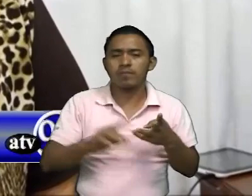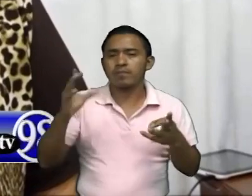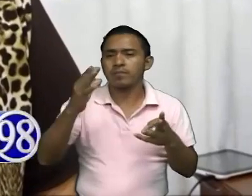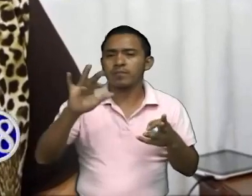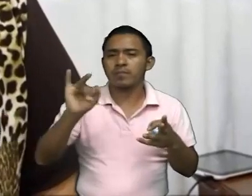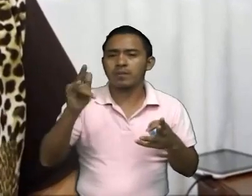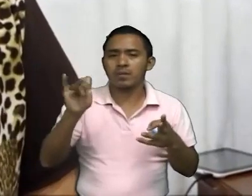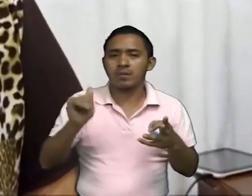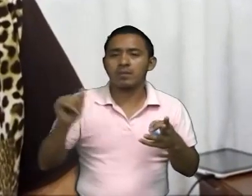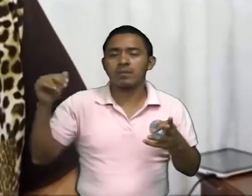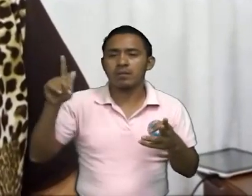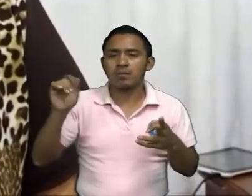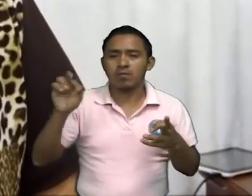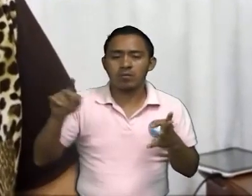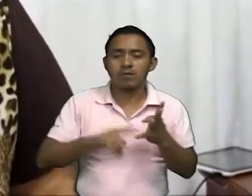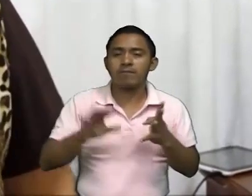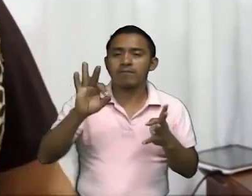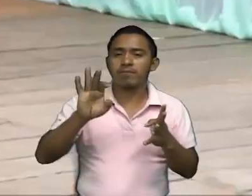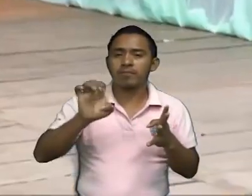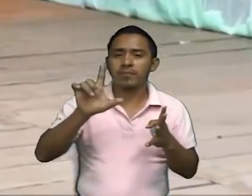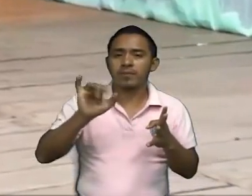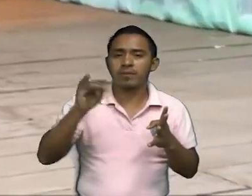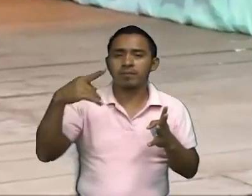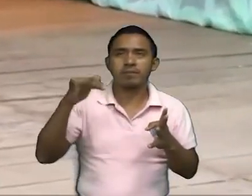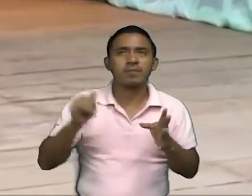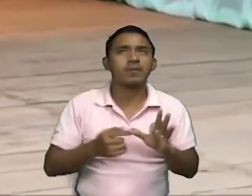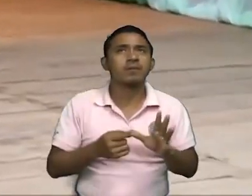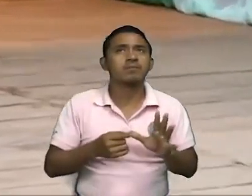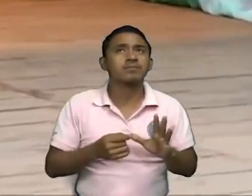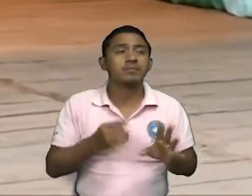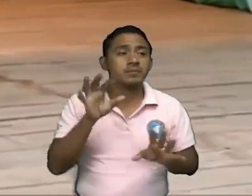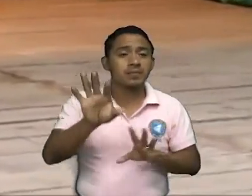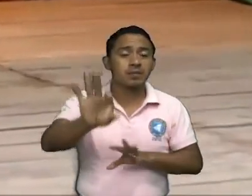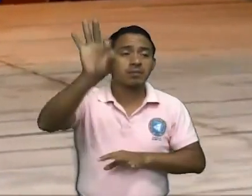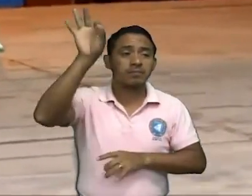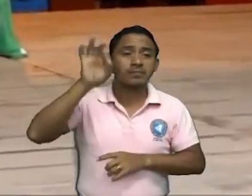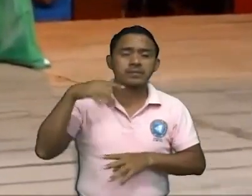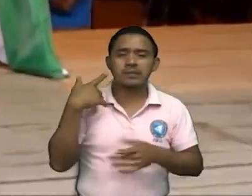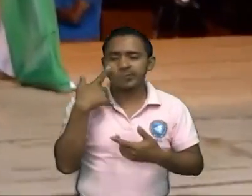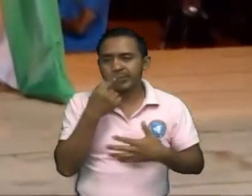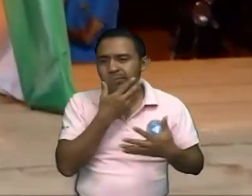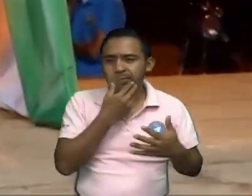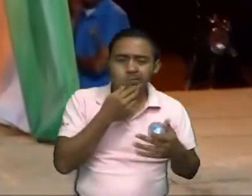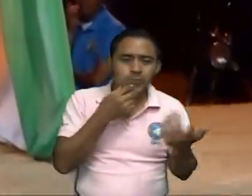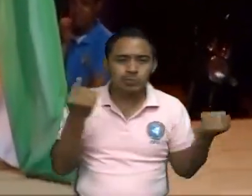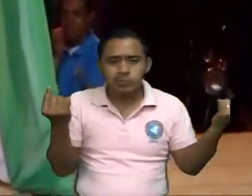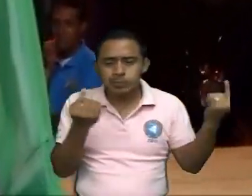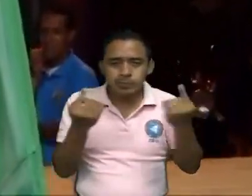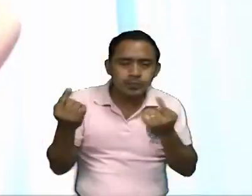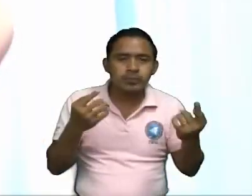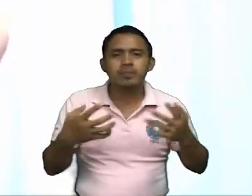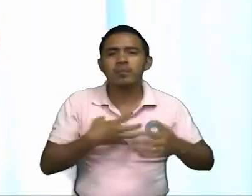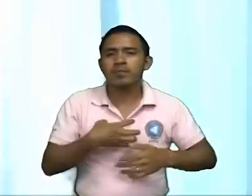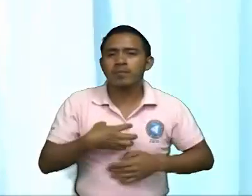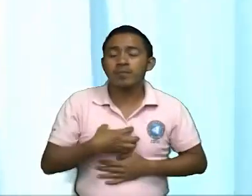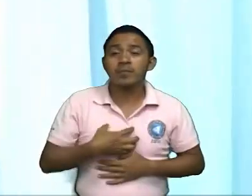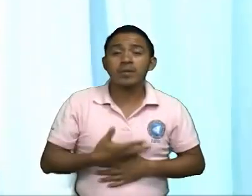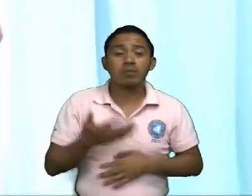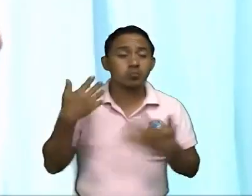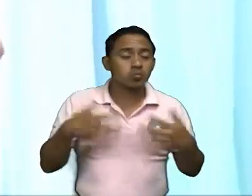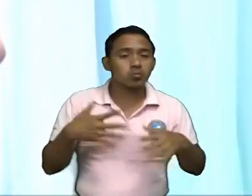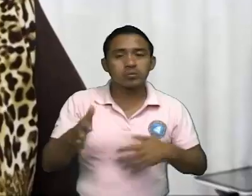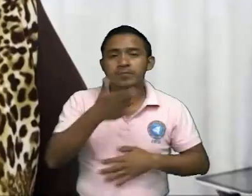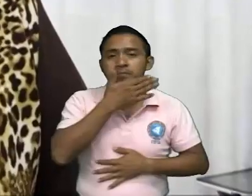Cristina Torres, Felipita Cermeño. Hemos seleccionado, ¿verdad?, después de este trabajo que para mí es muy